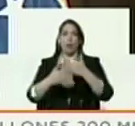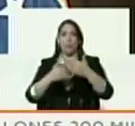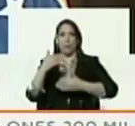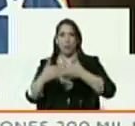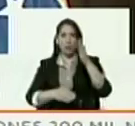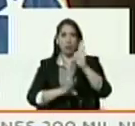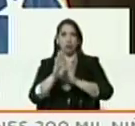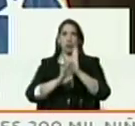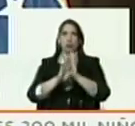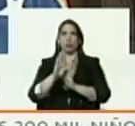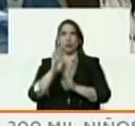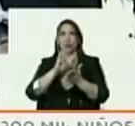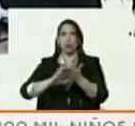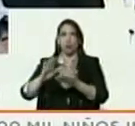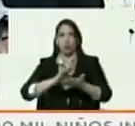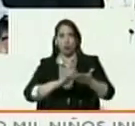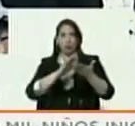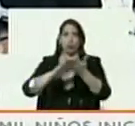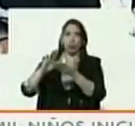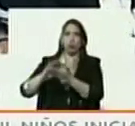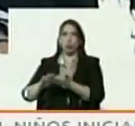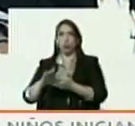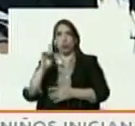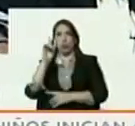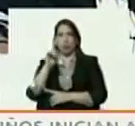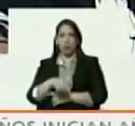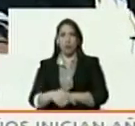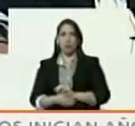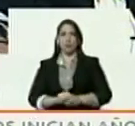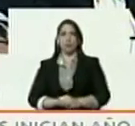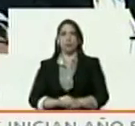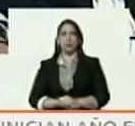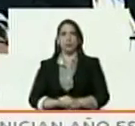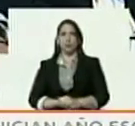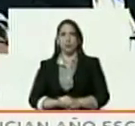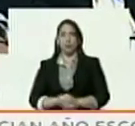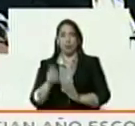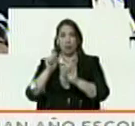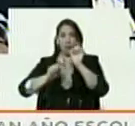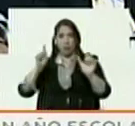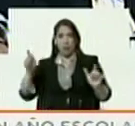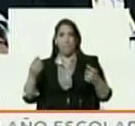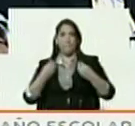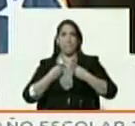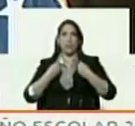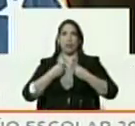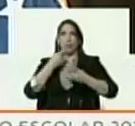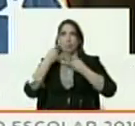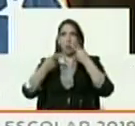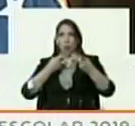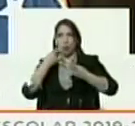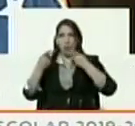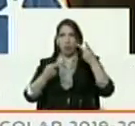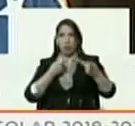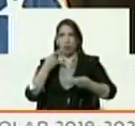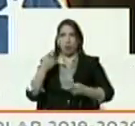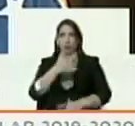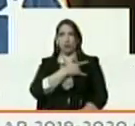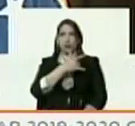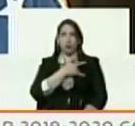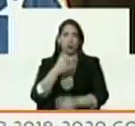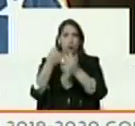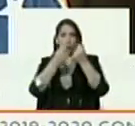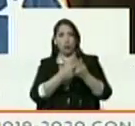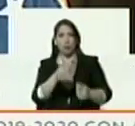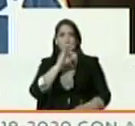Progresista, Soluciones y Cambiemos, además de personalidades de la vida política, académica, económica y